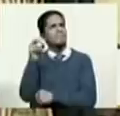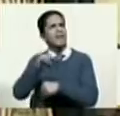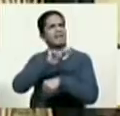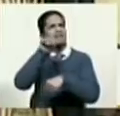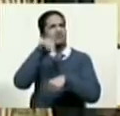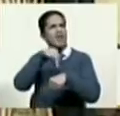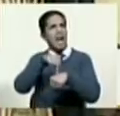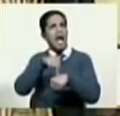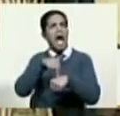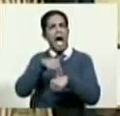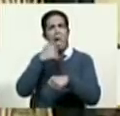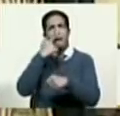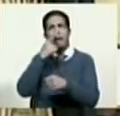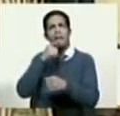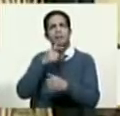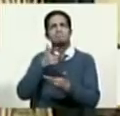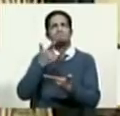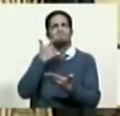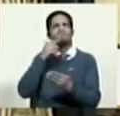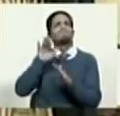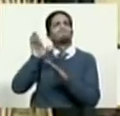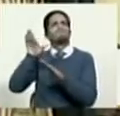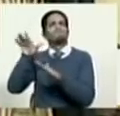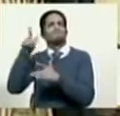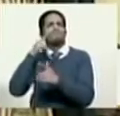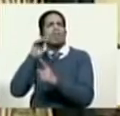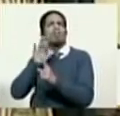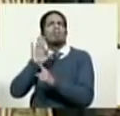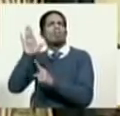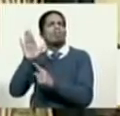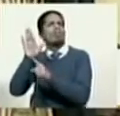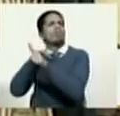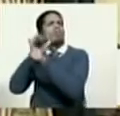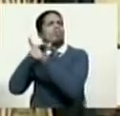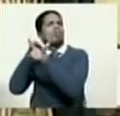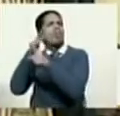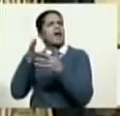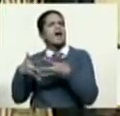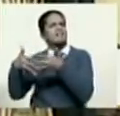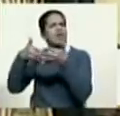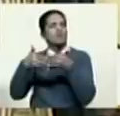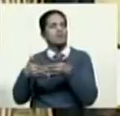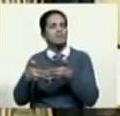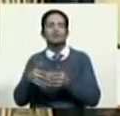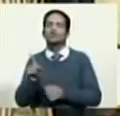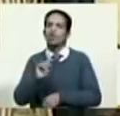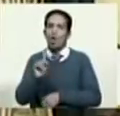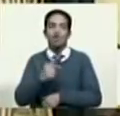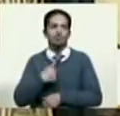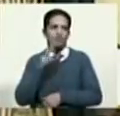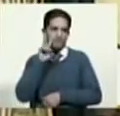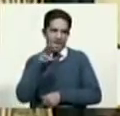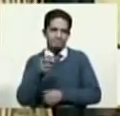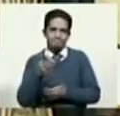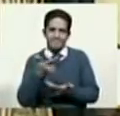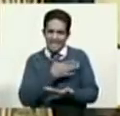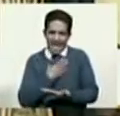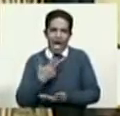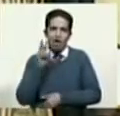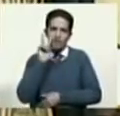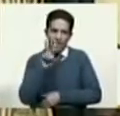intereses extranjeros, al imperio estadounidense. Yo quiero ver al pueblo eligiendo soberanamente una nueva Asamblea Nacional.